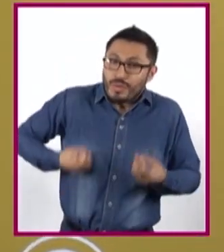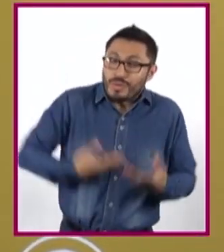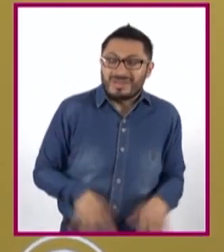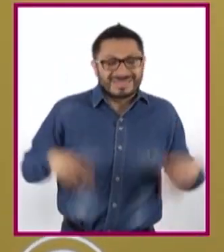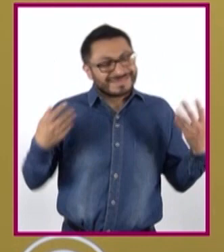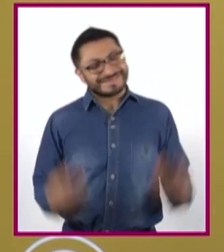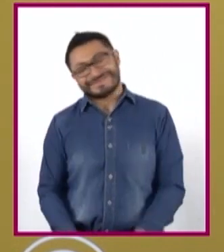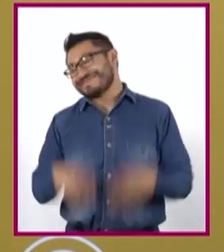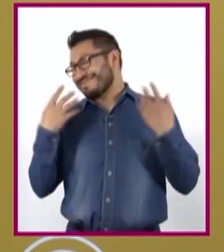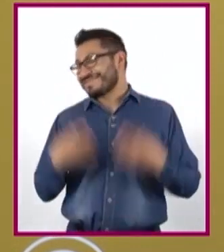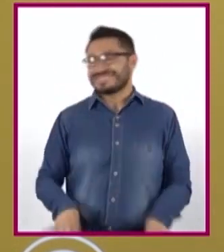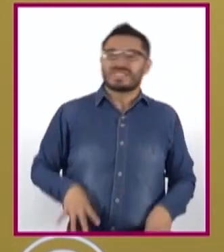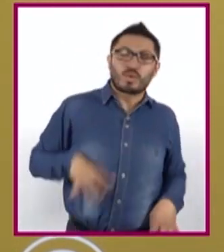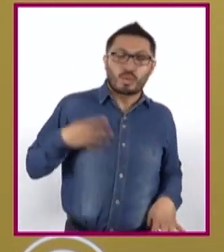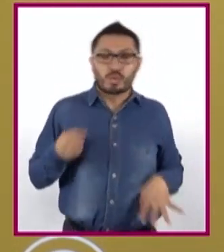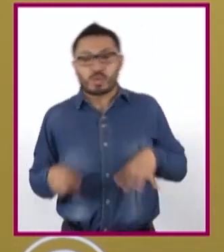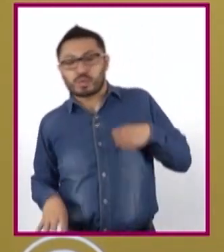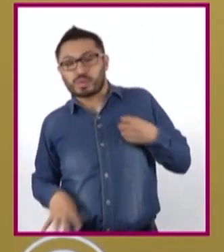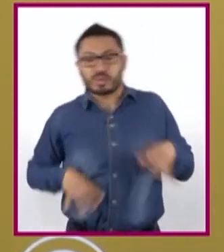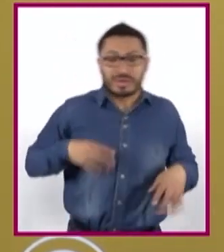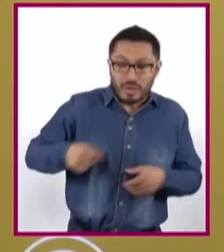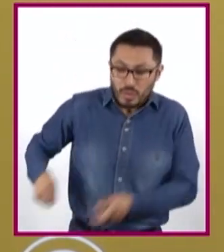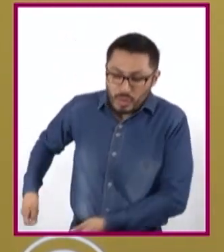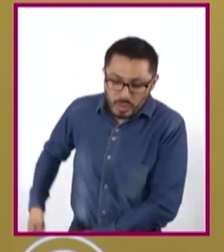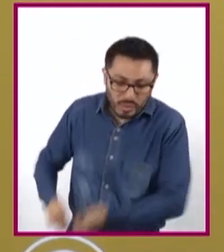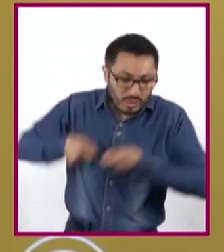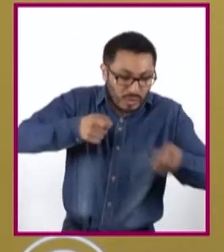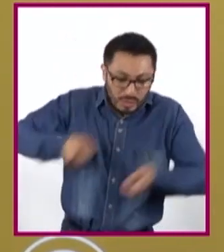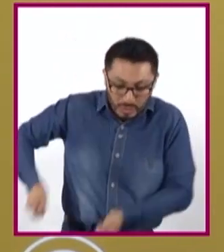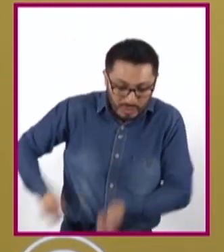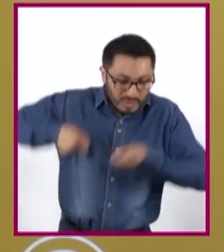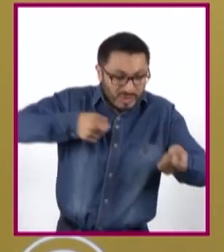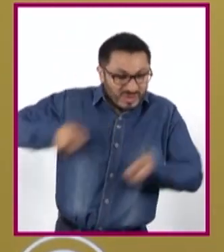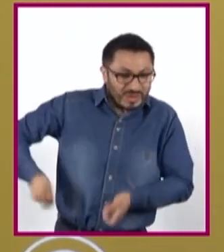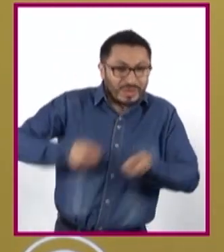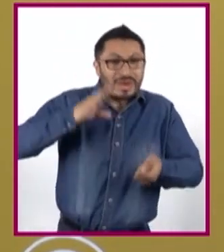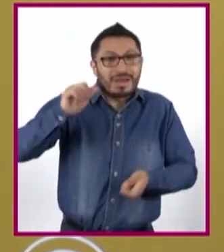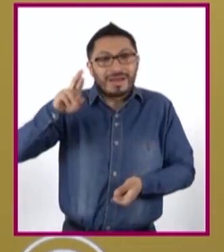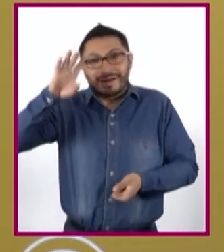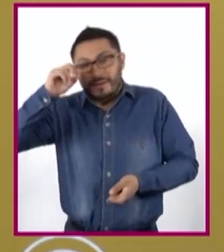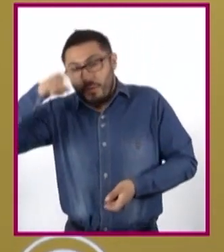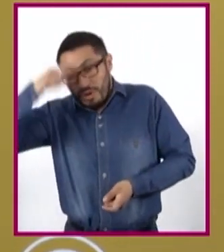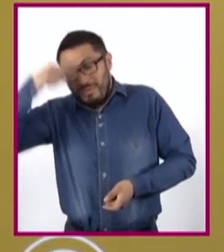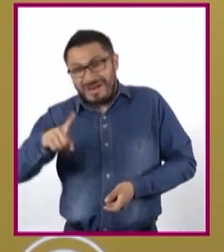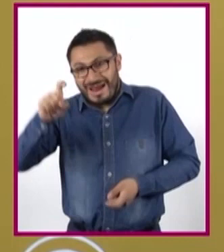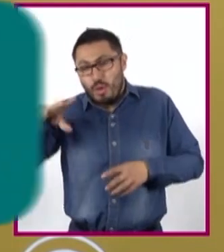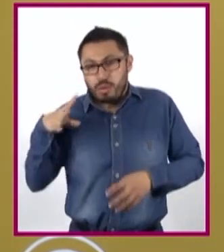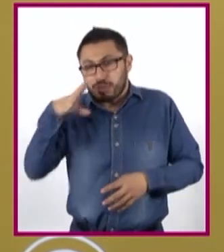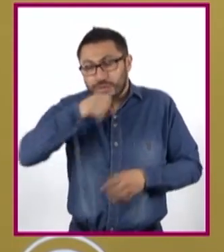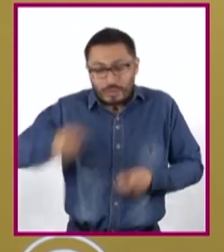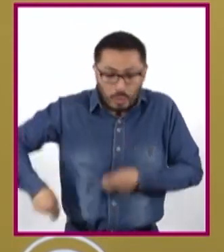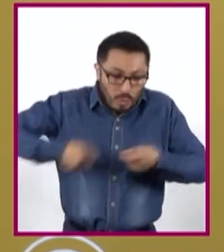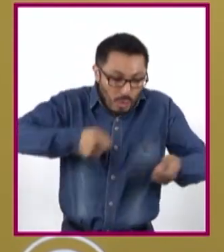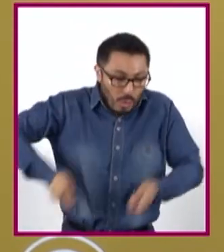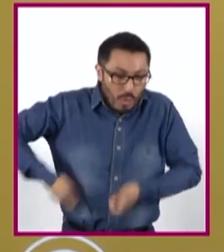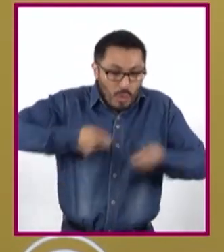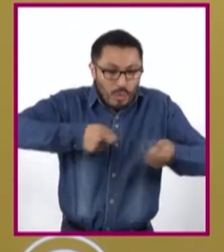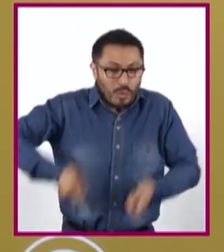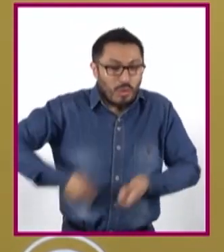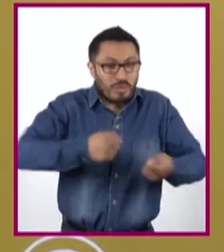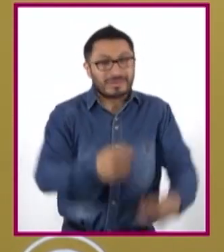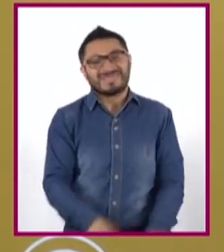imagino el esfuerzo que debió ser estar paleando tanto carbón para calentar el agua. Dígame, maestro, ¿qué tanto